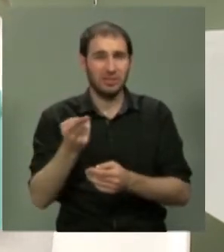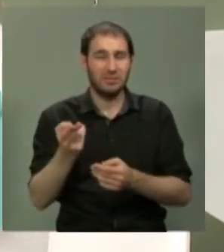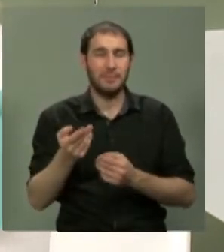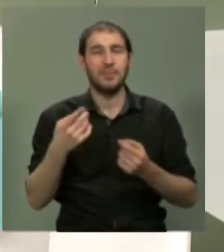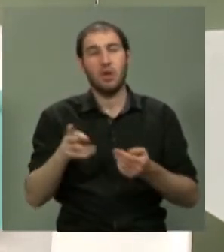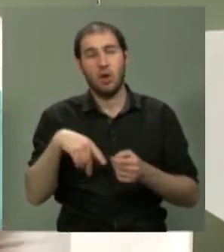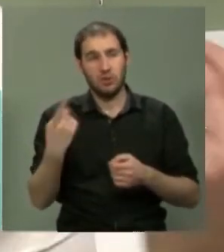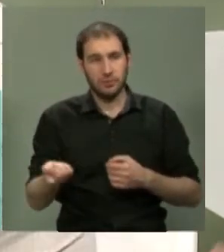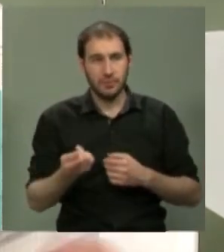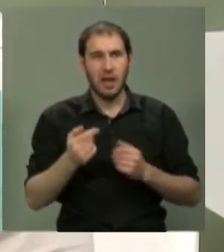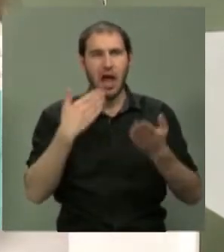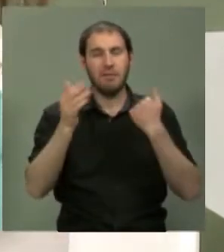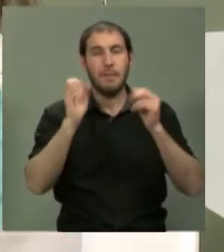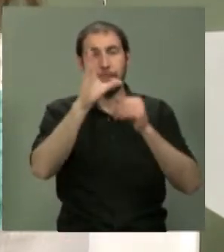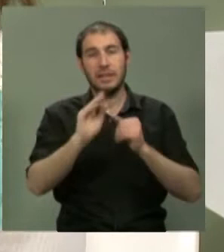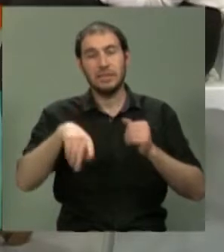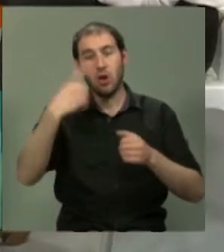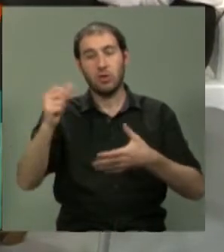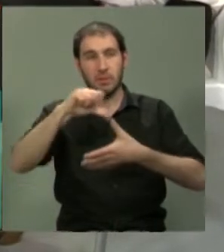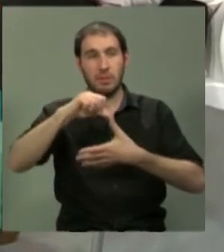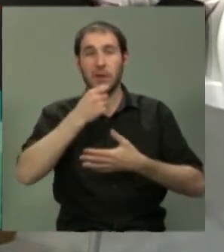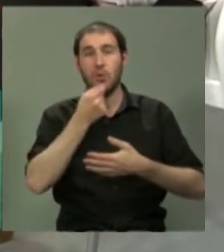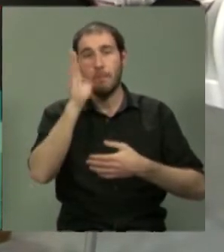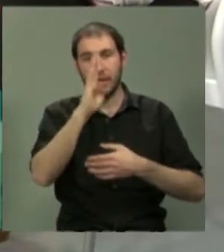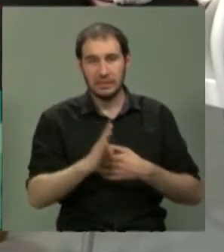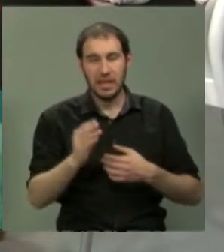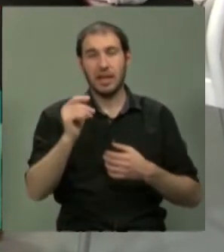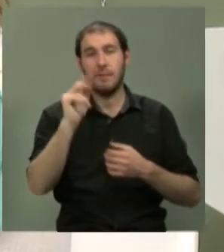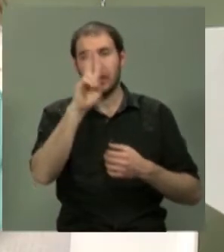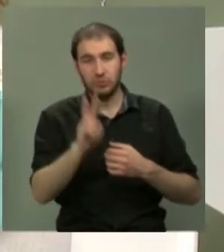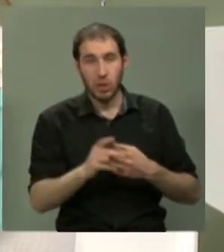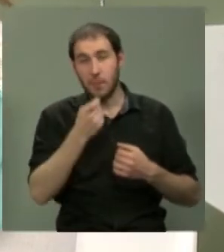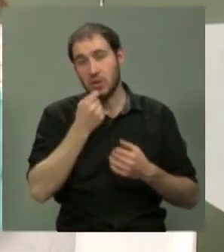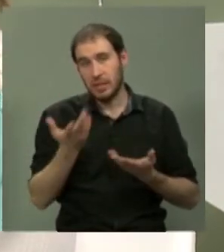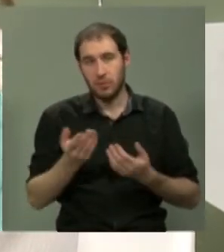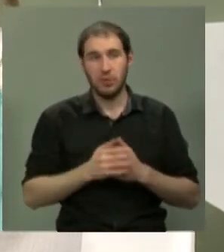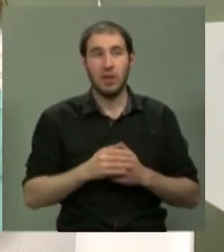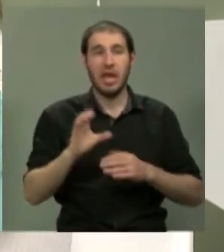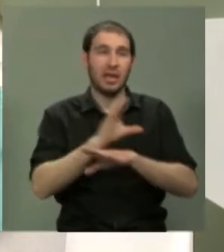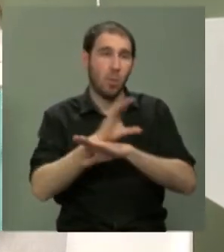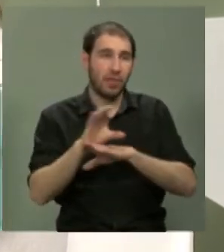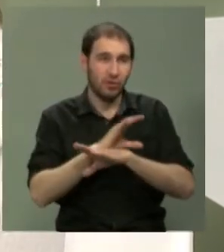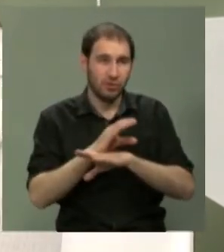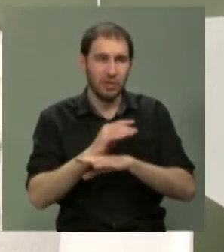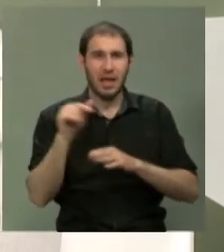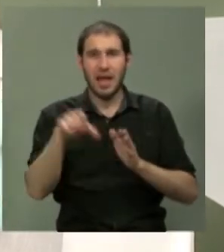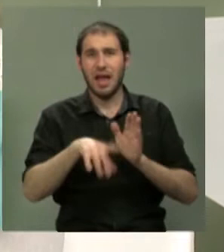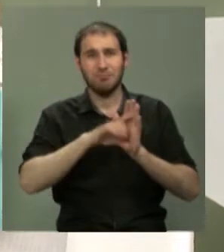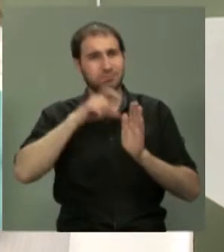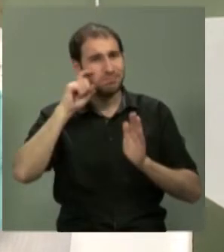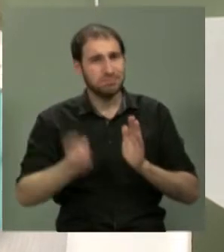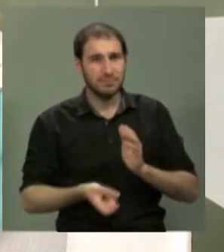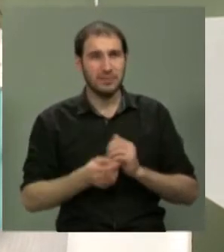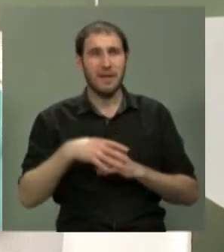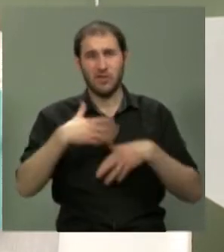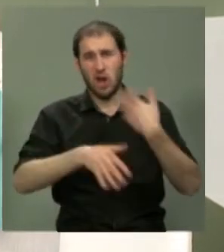otra parte, hablar de los otros países de Latinoamérica, hablemos de Brasil, hablemos de Venezuela, por ejemplo, hablemos de Ecuador. El nivel de delincuencia y el